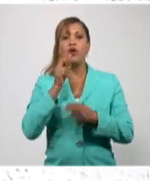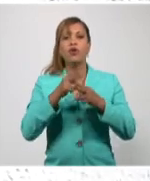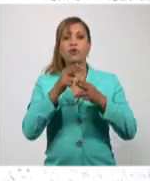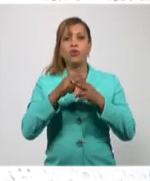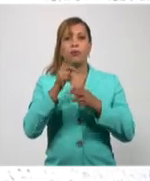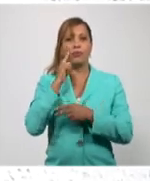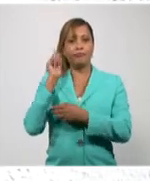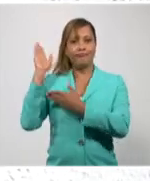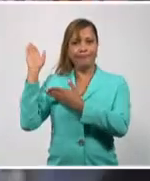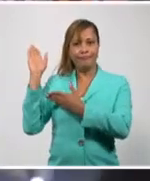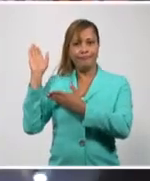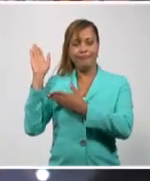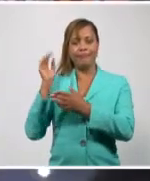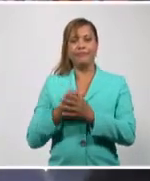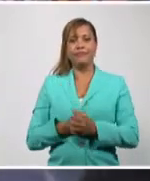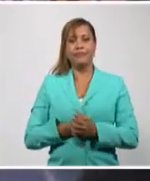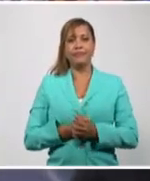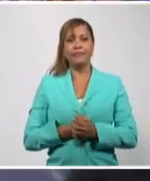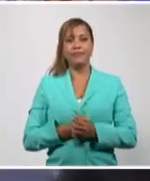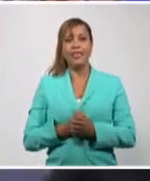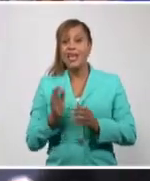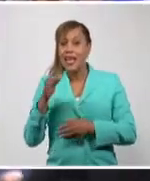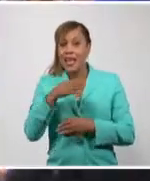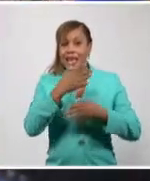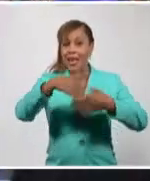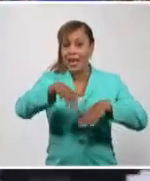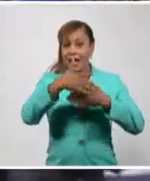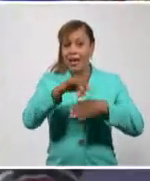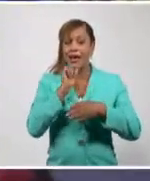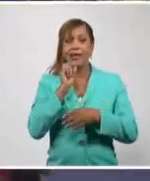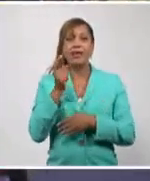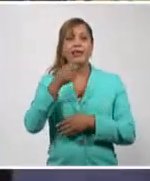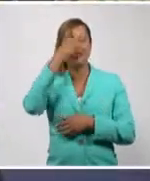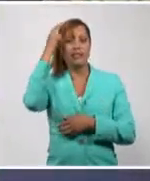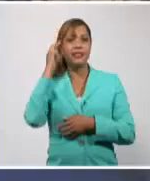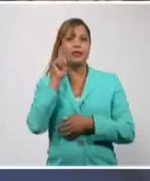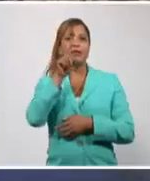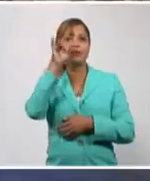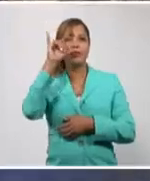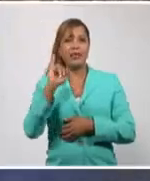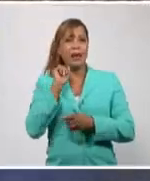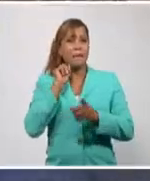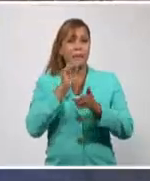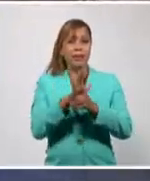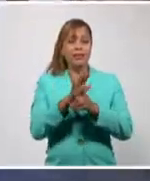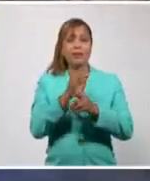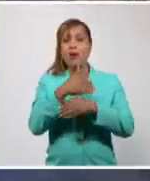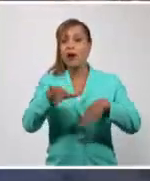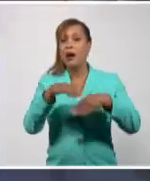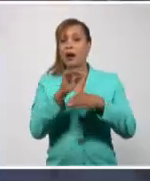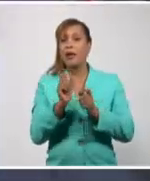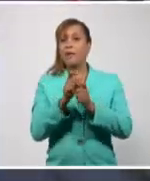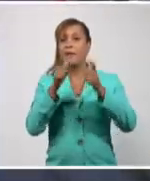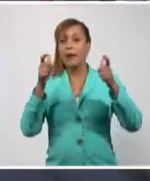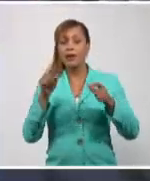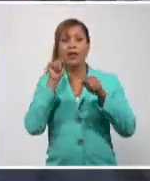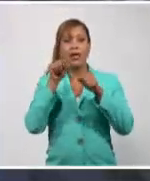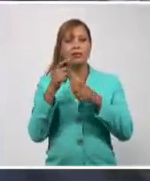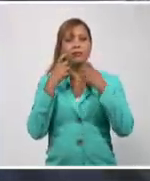honor a Salvador Cisneros Betancourt. La calle, surgida en el siglo XVI y denominada en sus inicios como calle Mayor, alberga un